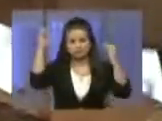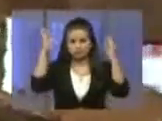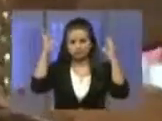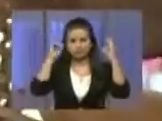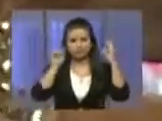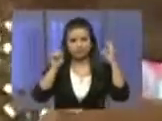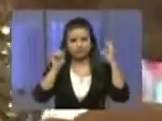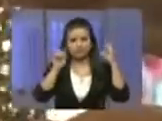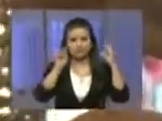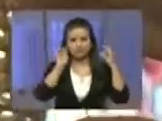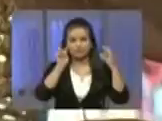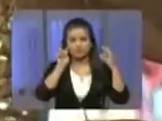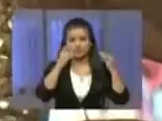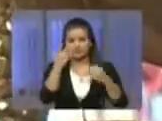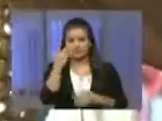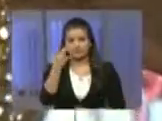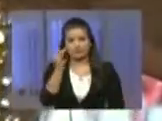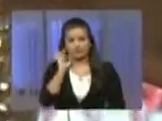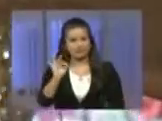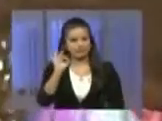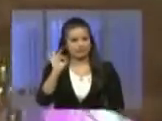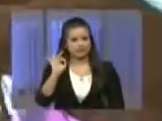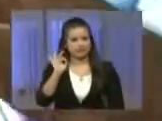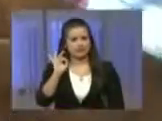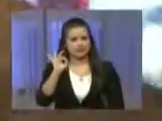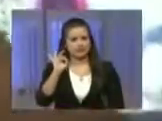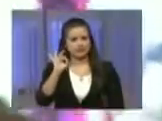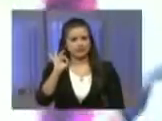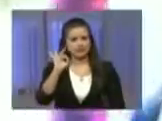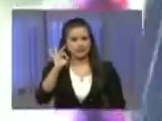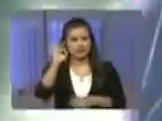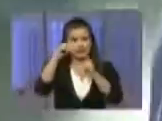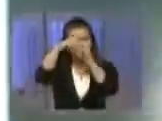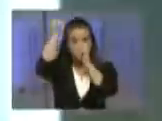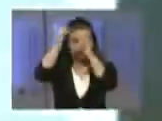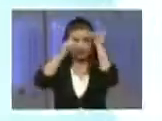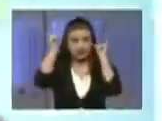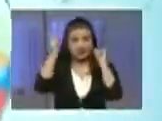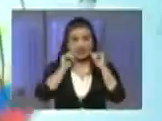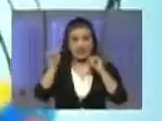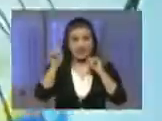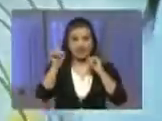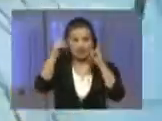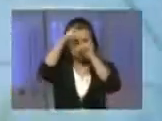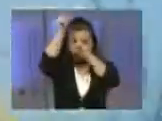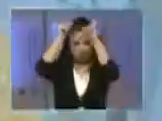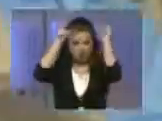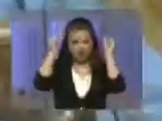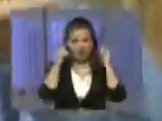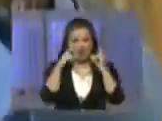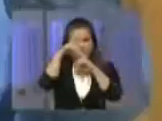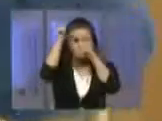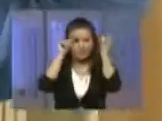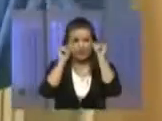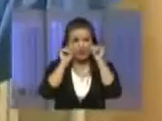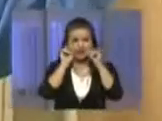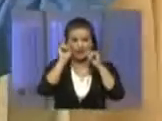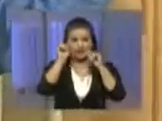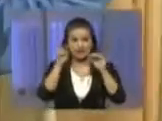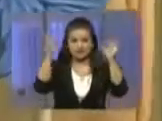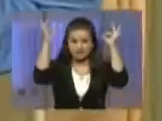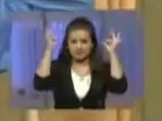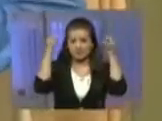ve todo sobre todo los zombis Este es el ojo anti zomb Mira me quedó